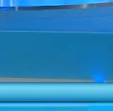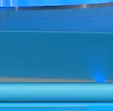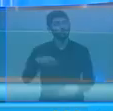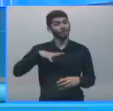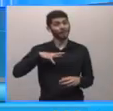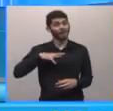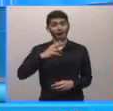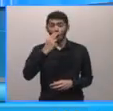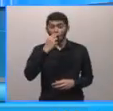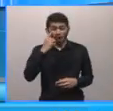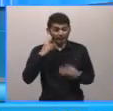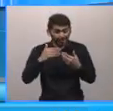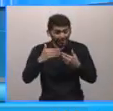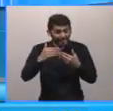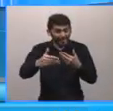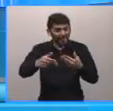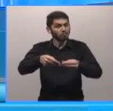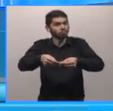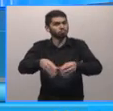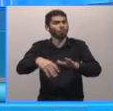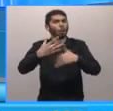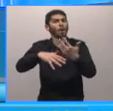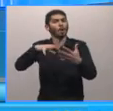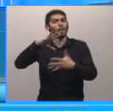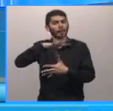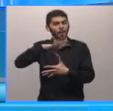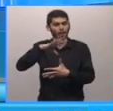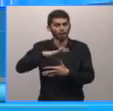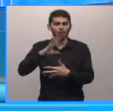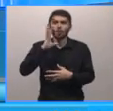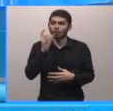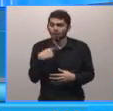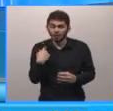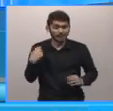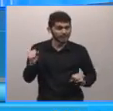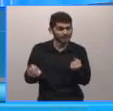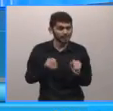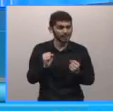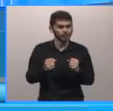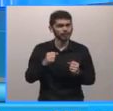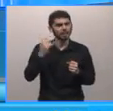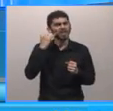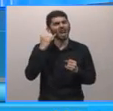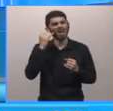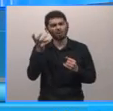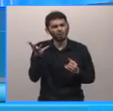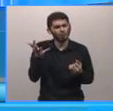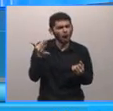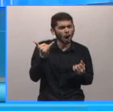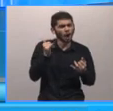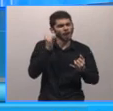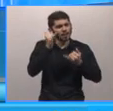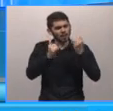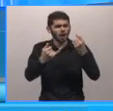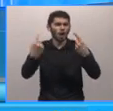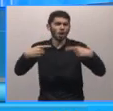11 días nos faltan solamente para los Juegos Panamericanos, por supuesto con muchísima ansiedad. Nosotros te hemos contado día tras día novedades